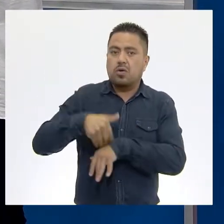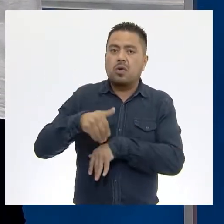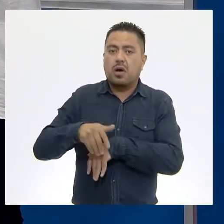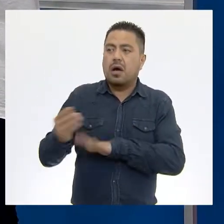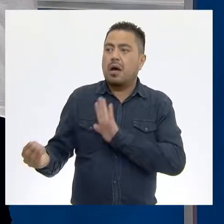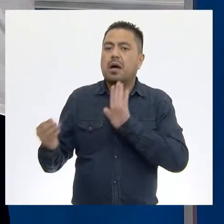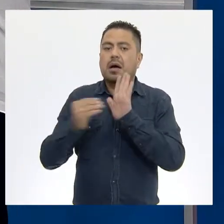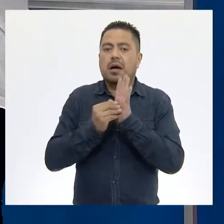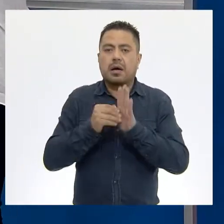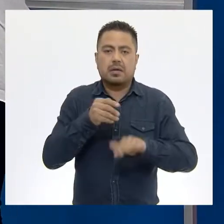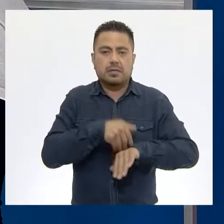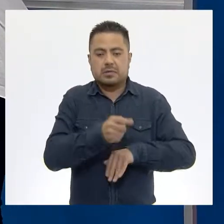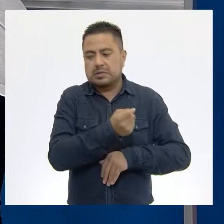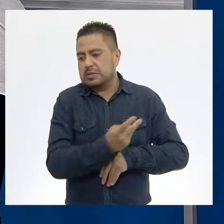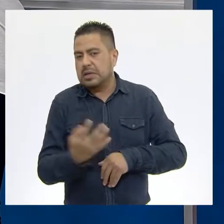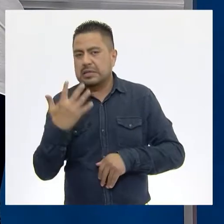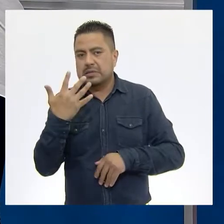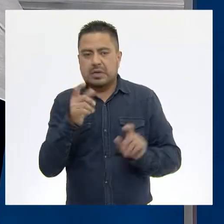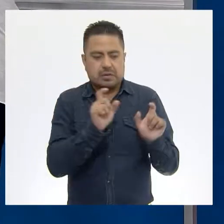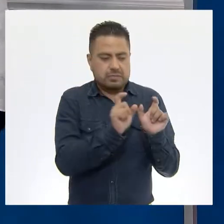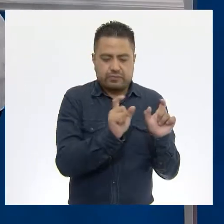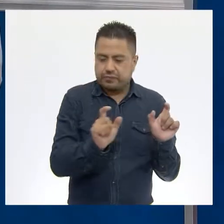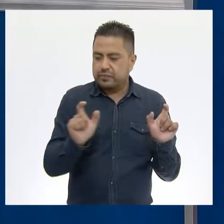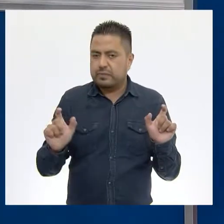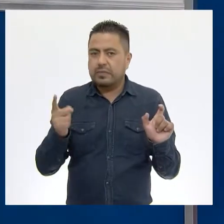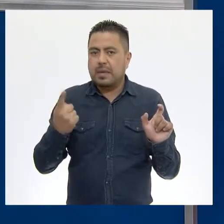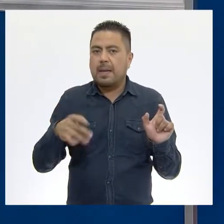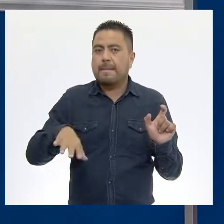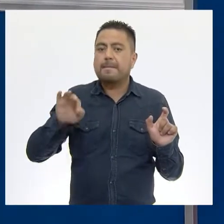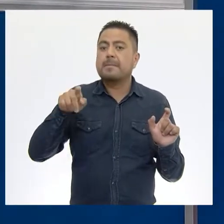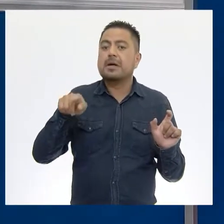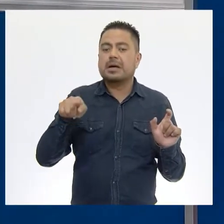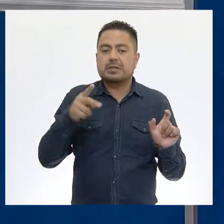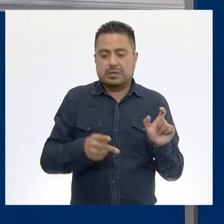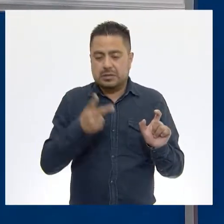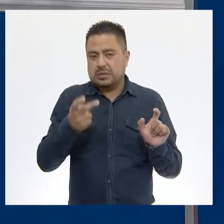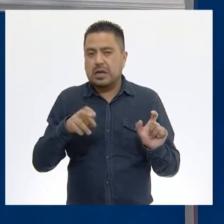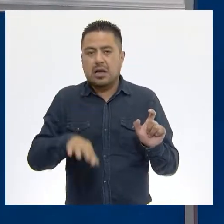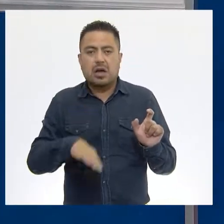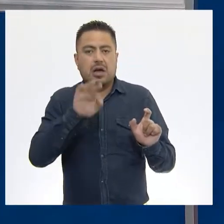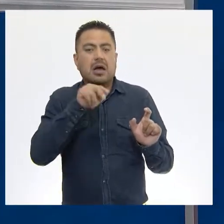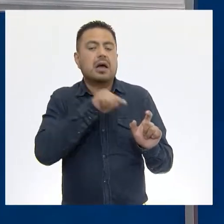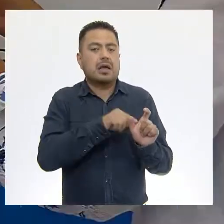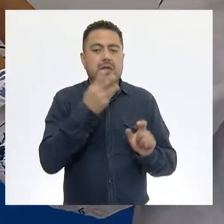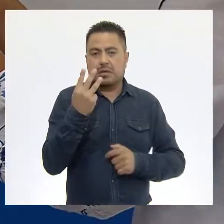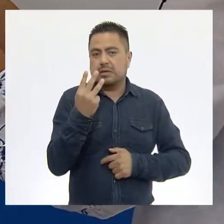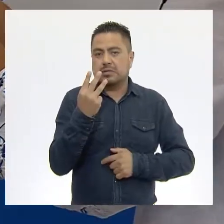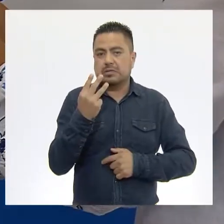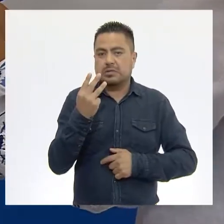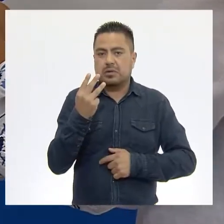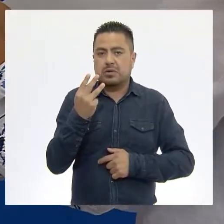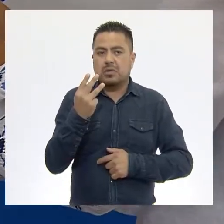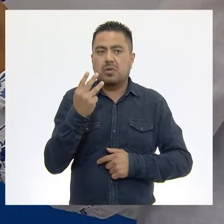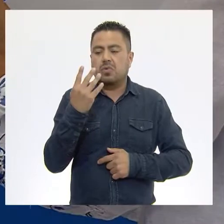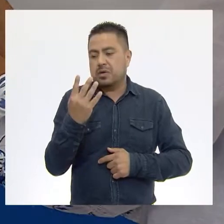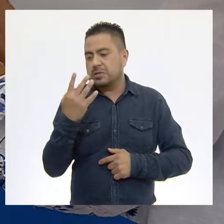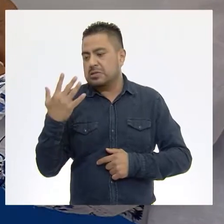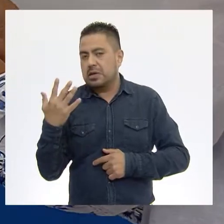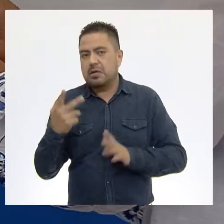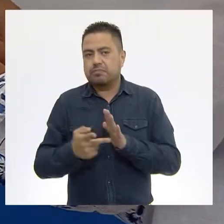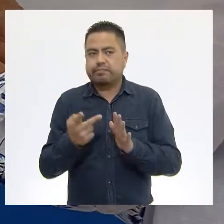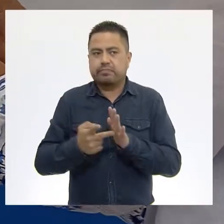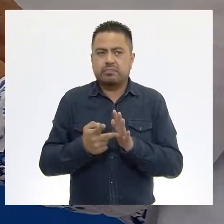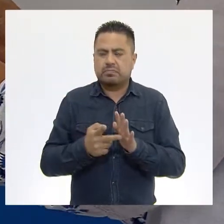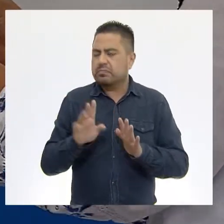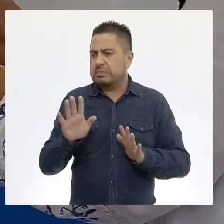dan las 5 5 partes. Esta es la primera, la segunda. Ah, no, si te llevan 3, 4 y 5.